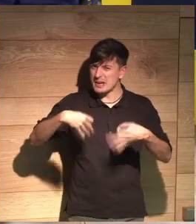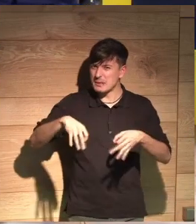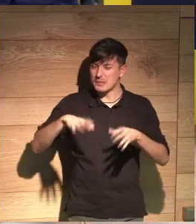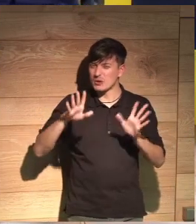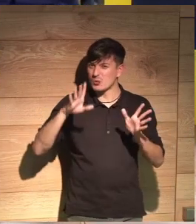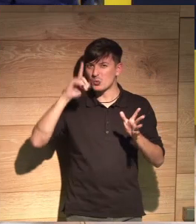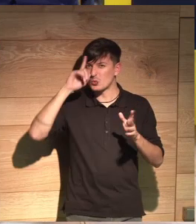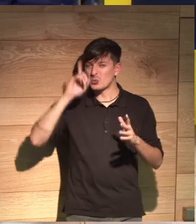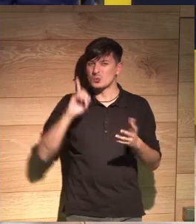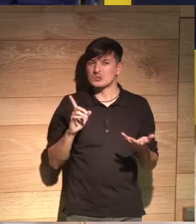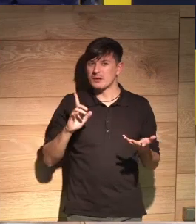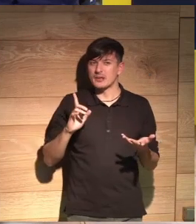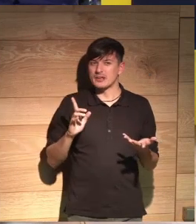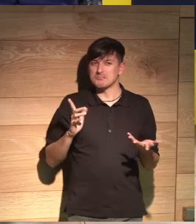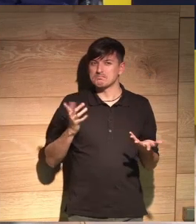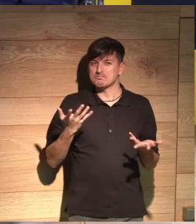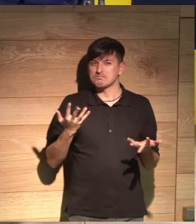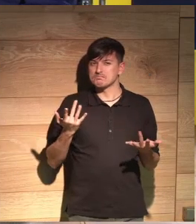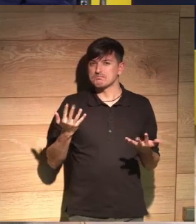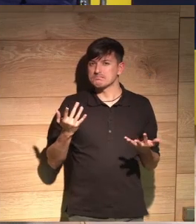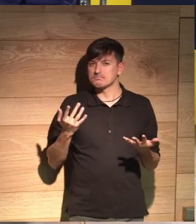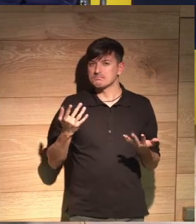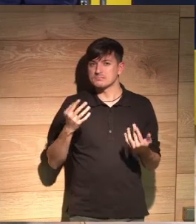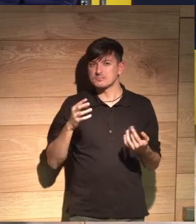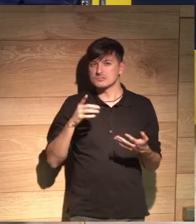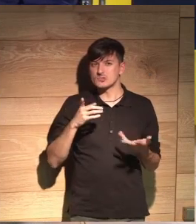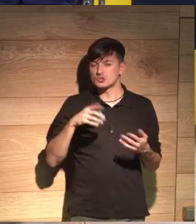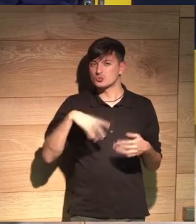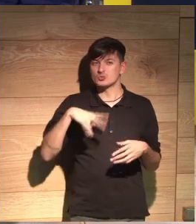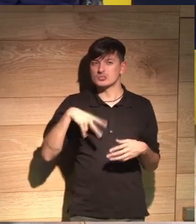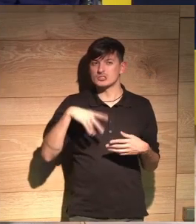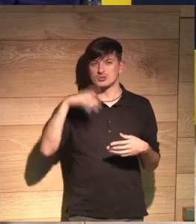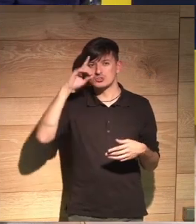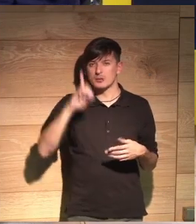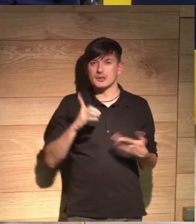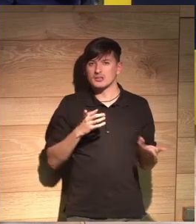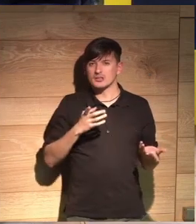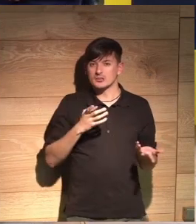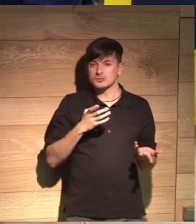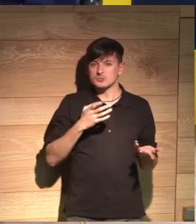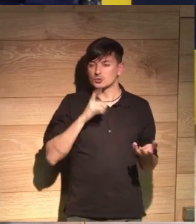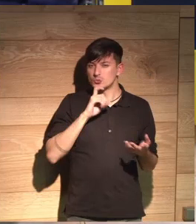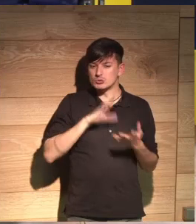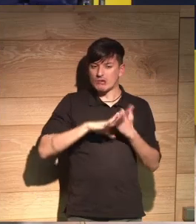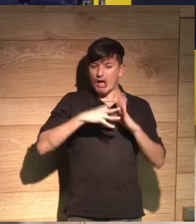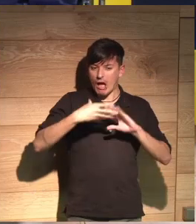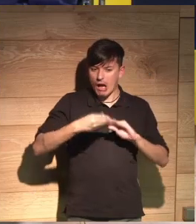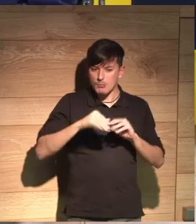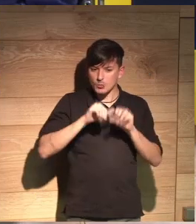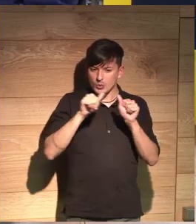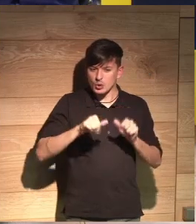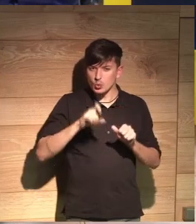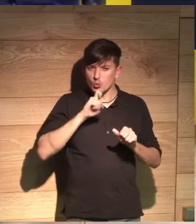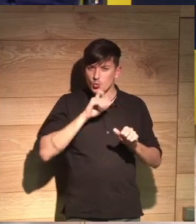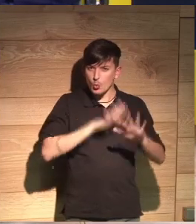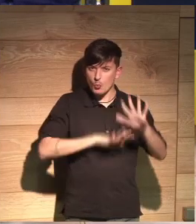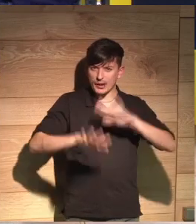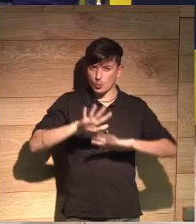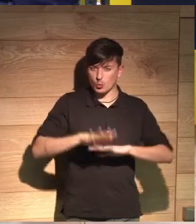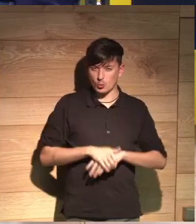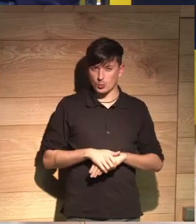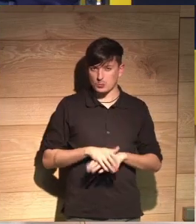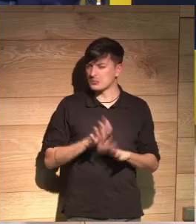planear y nunca nos utilice con modelos muy muy complejos bueno la explicación más